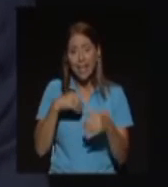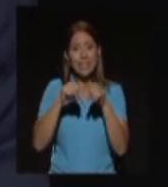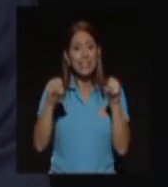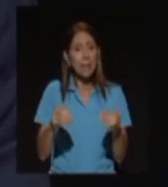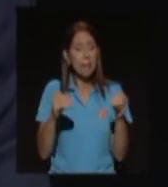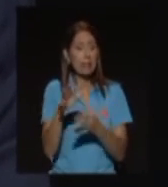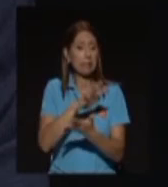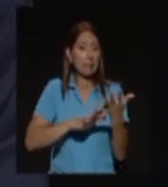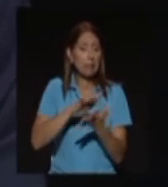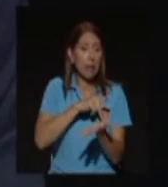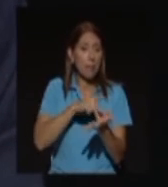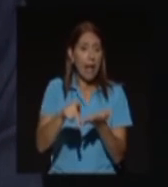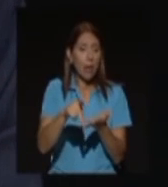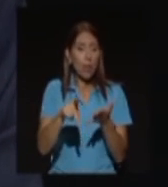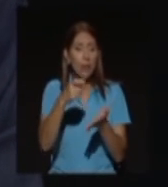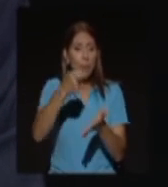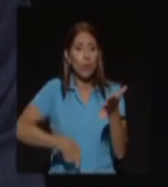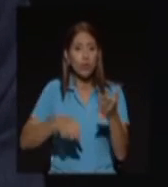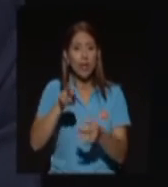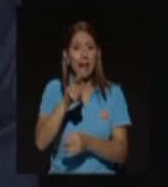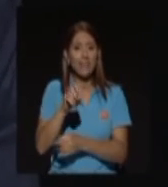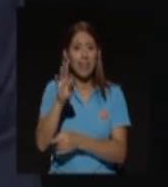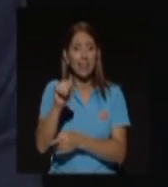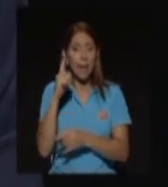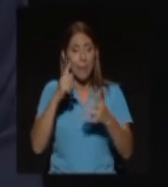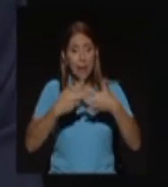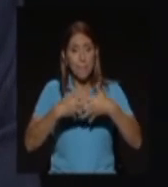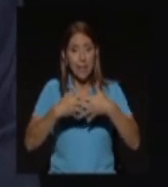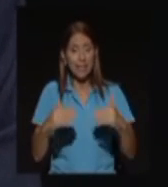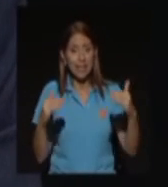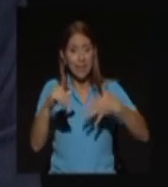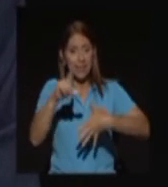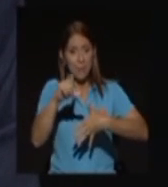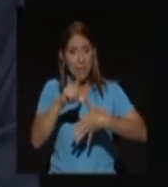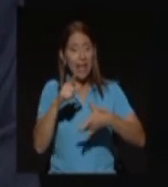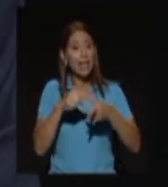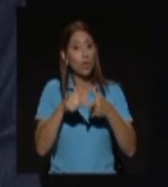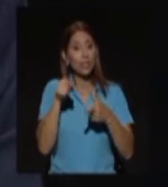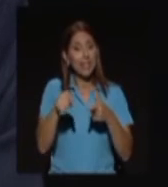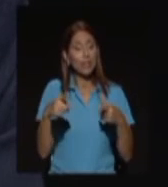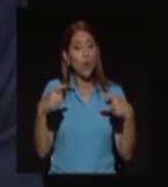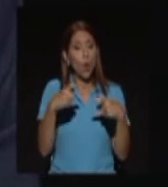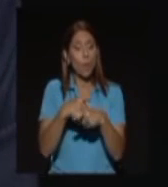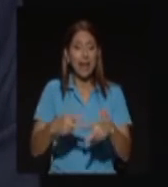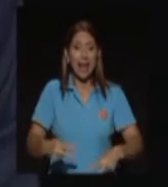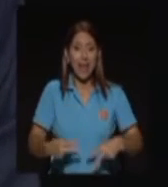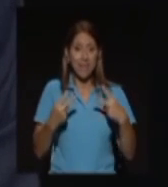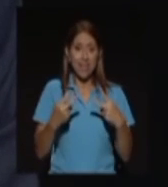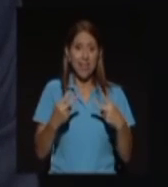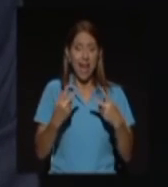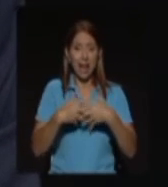la renta para empresas de América Latina. Entonces eso le complica la vida a